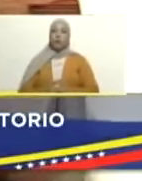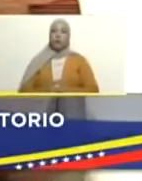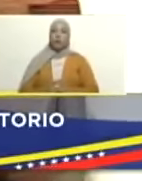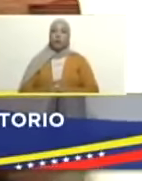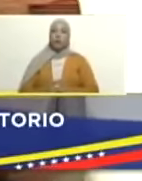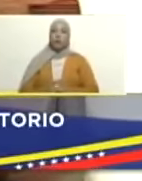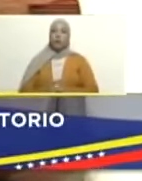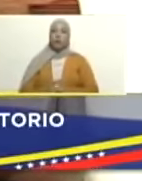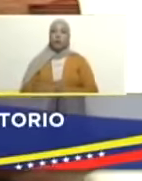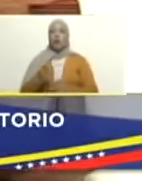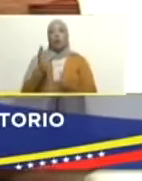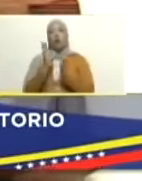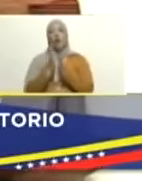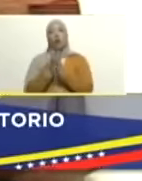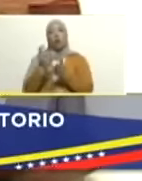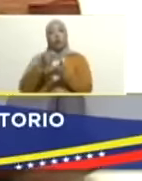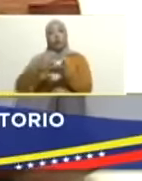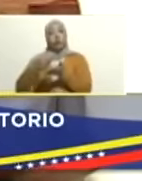Toma nota.